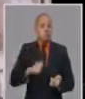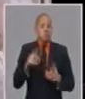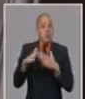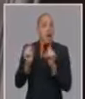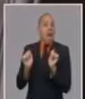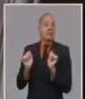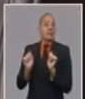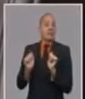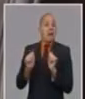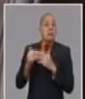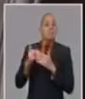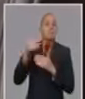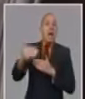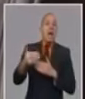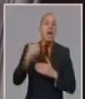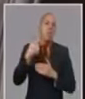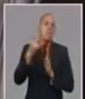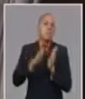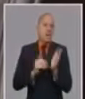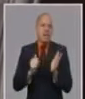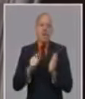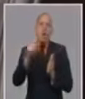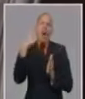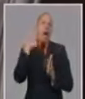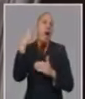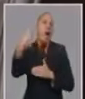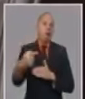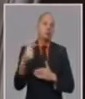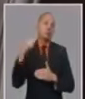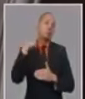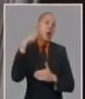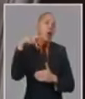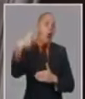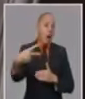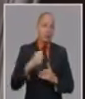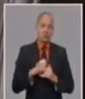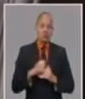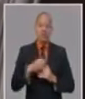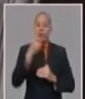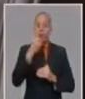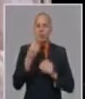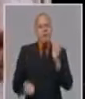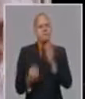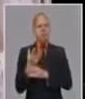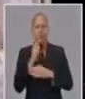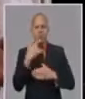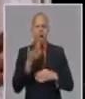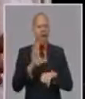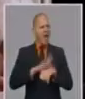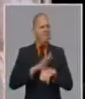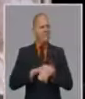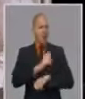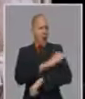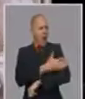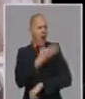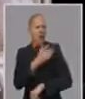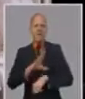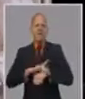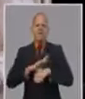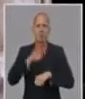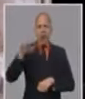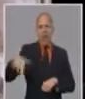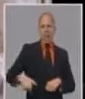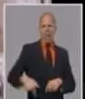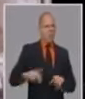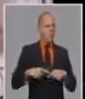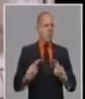en diferentes órganos que estamos investigando, no solo en Cuba, a nivel la comunidad científica internacional.